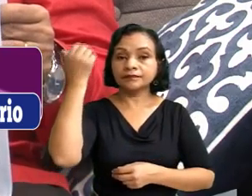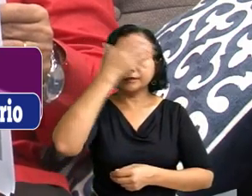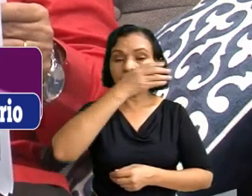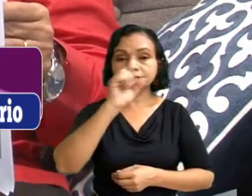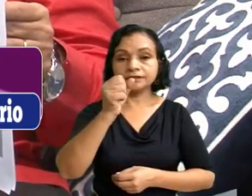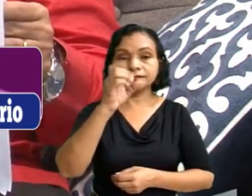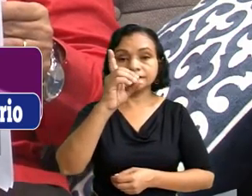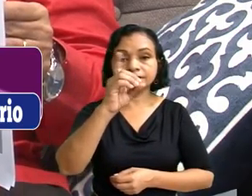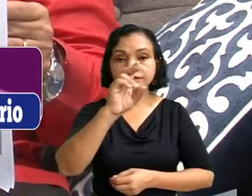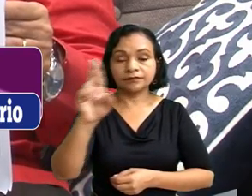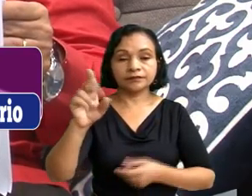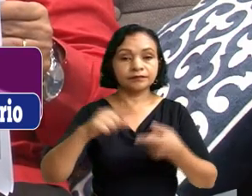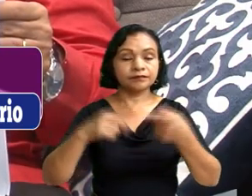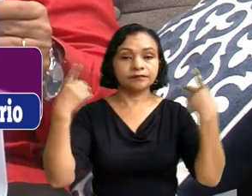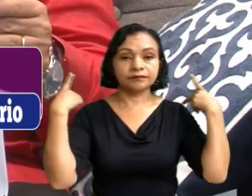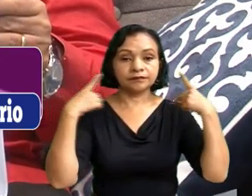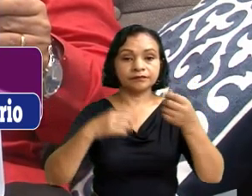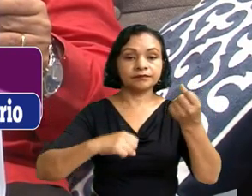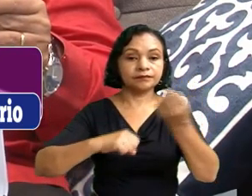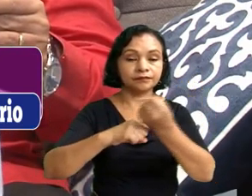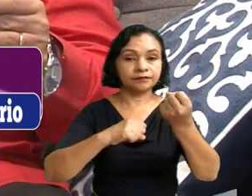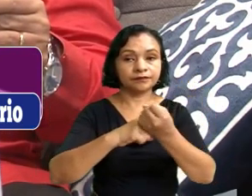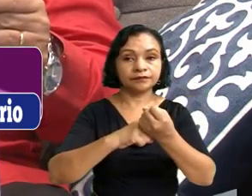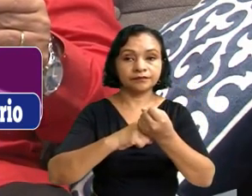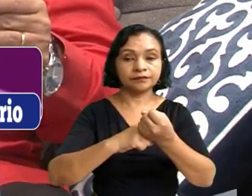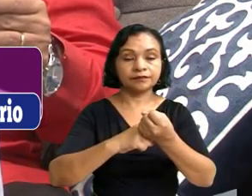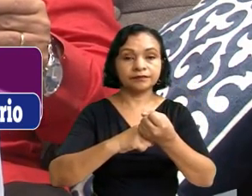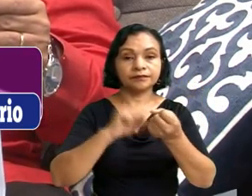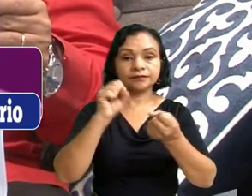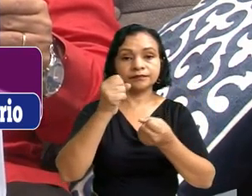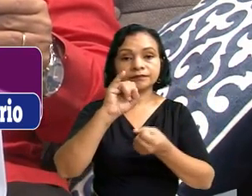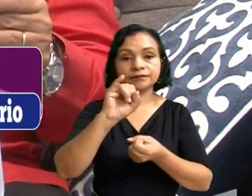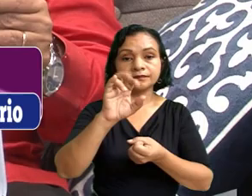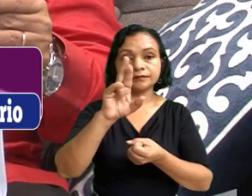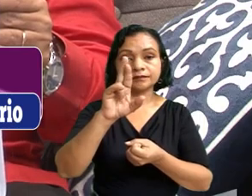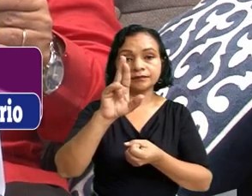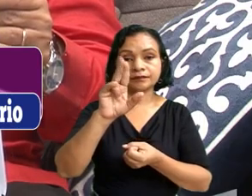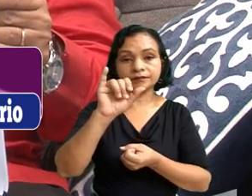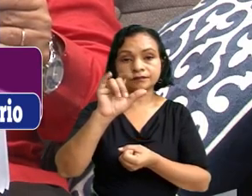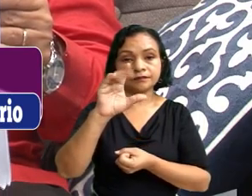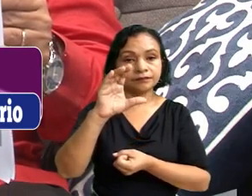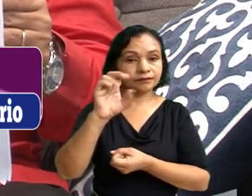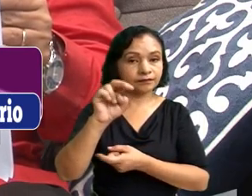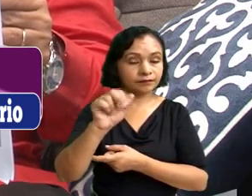ejecutivo y de apoyo del programa sense y blanca miembro de